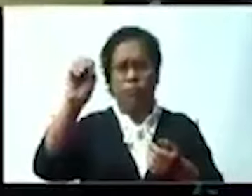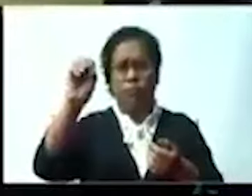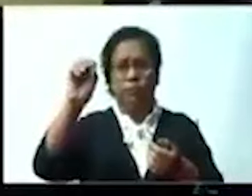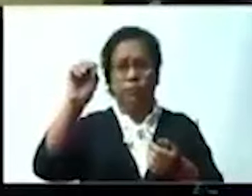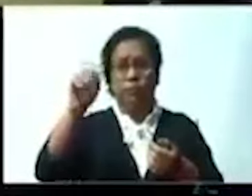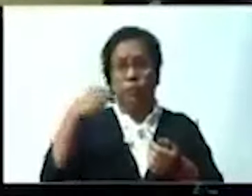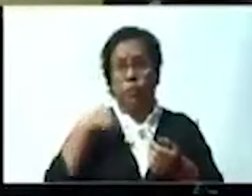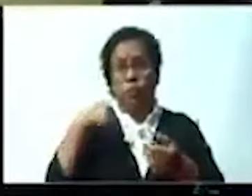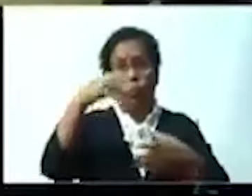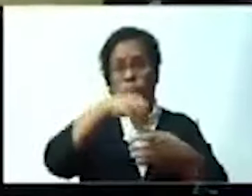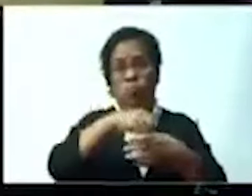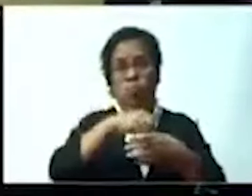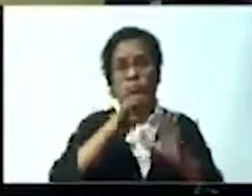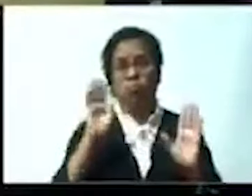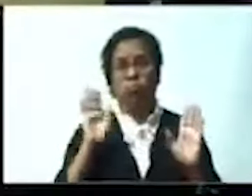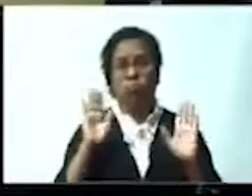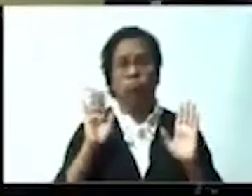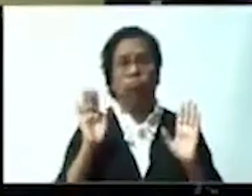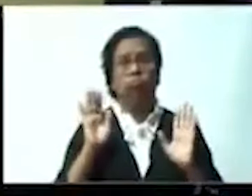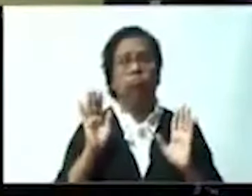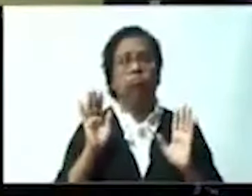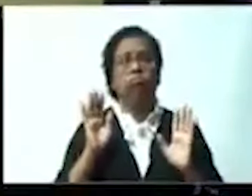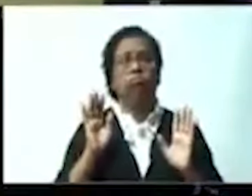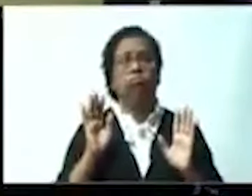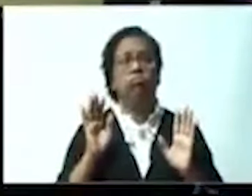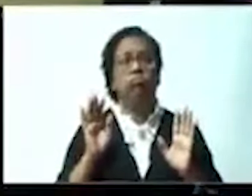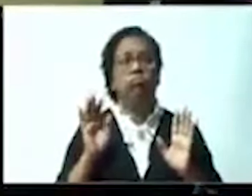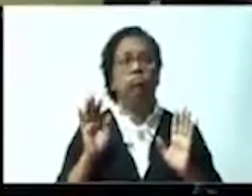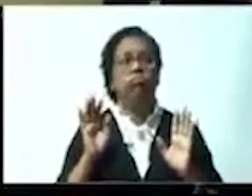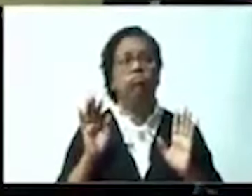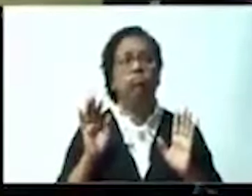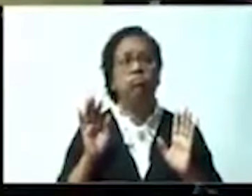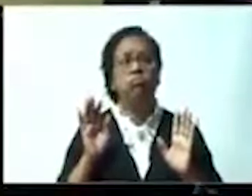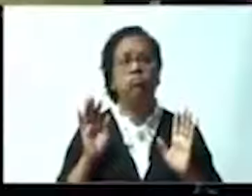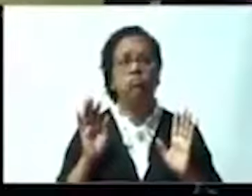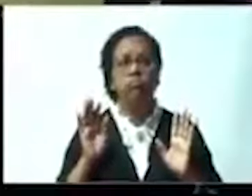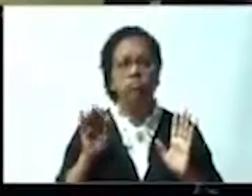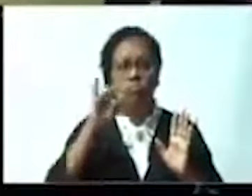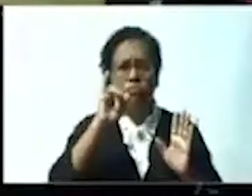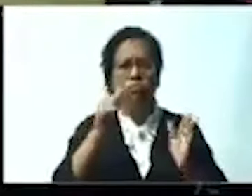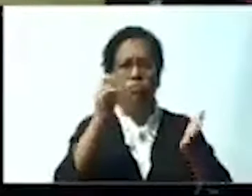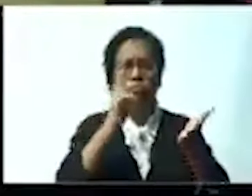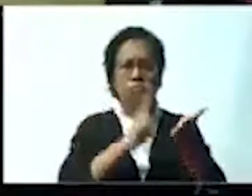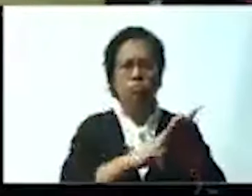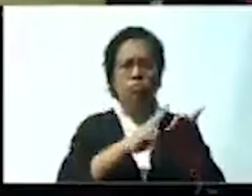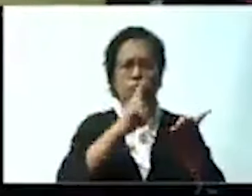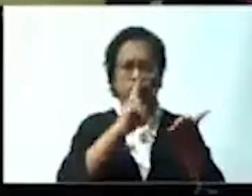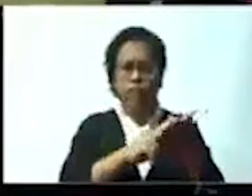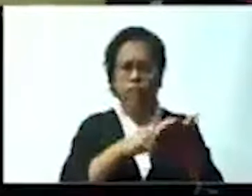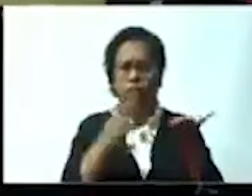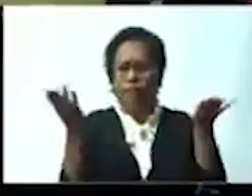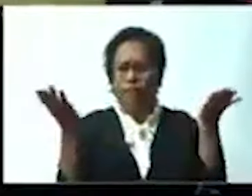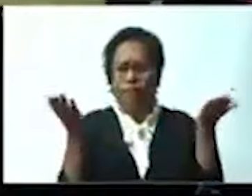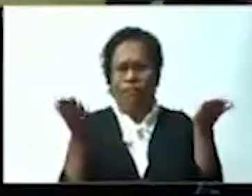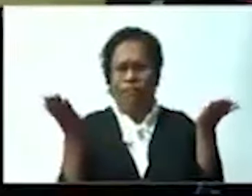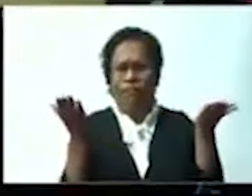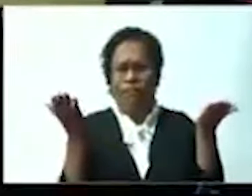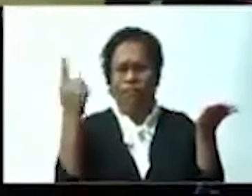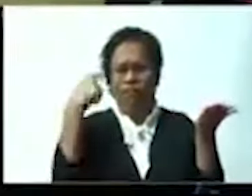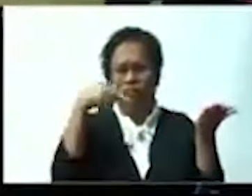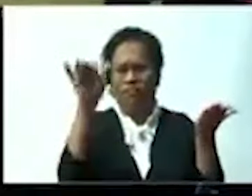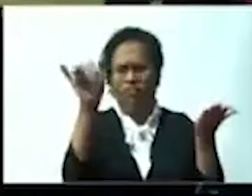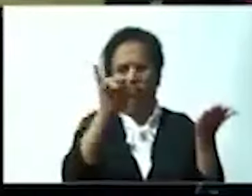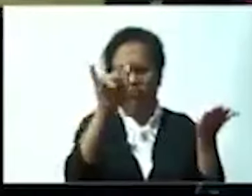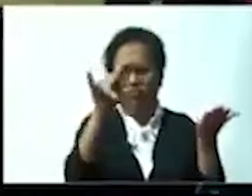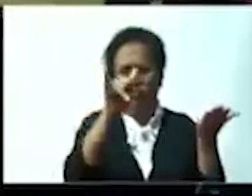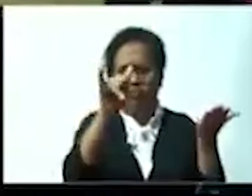contrato, en realidad, señores, lo que nos están vendiendo es oro por espejito. ¿Usted sabe lo que